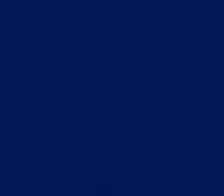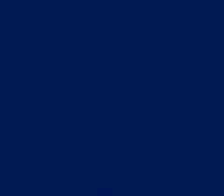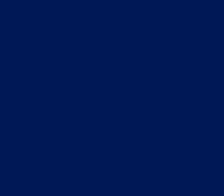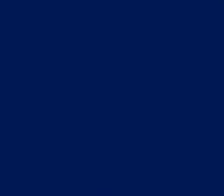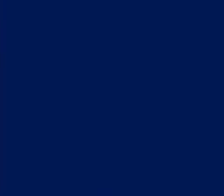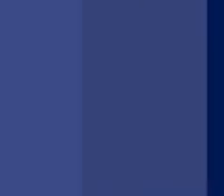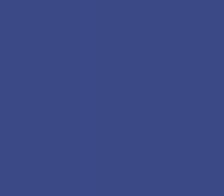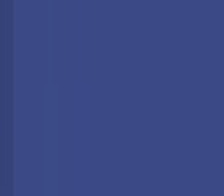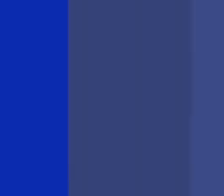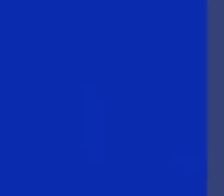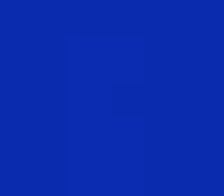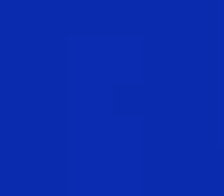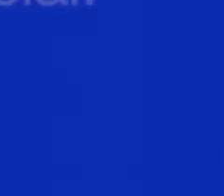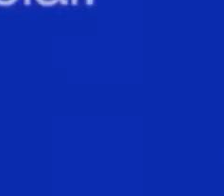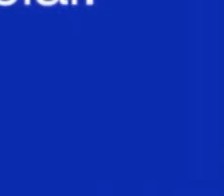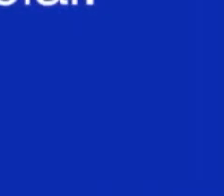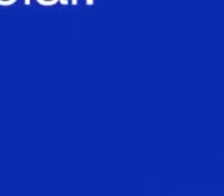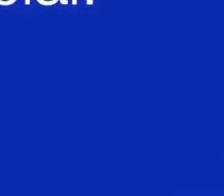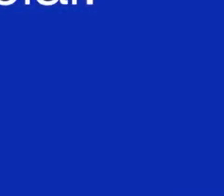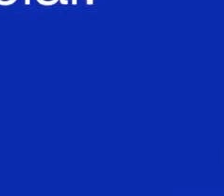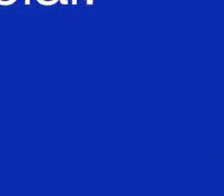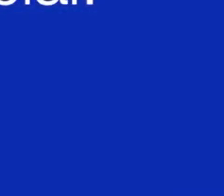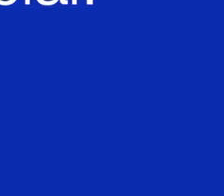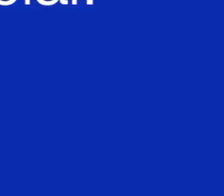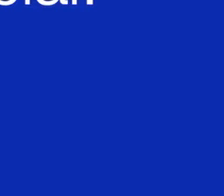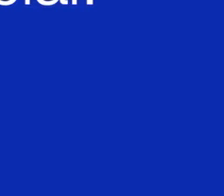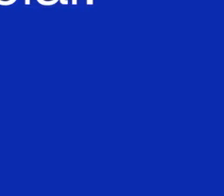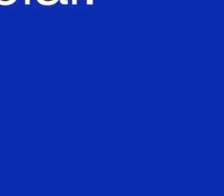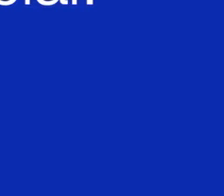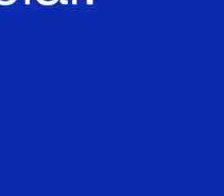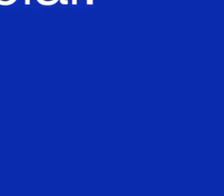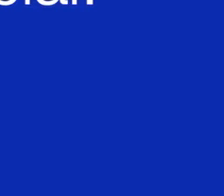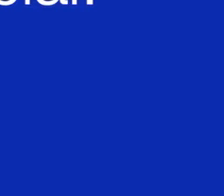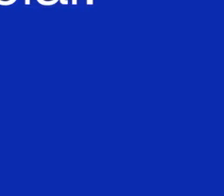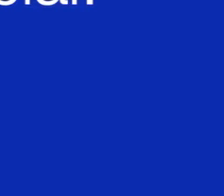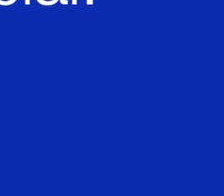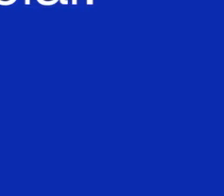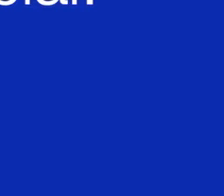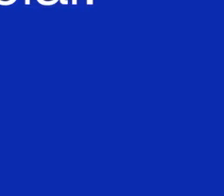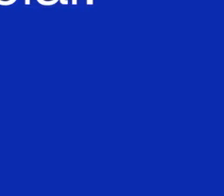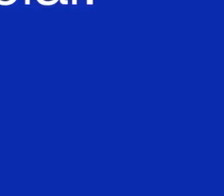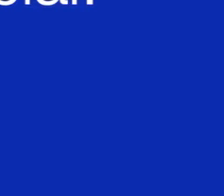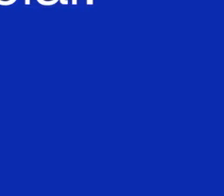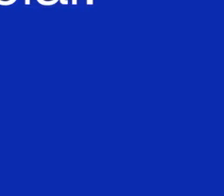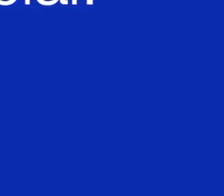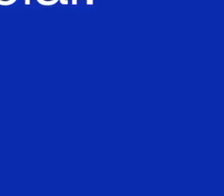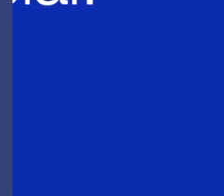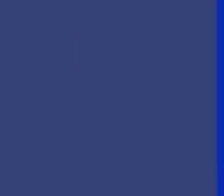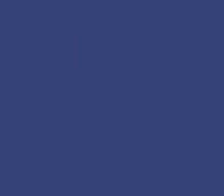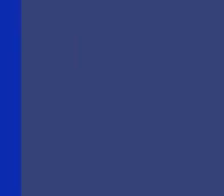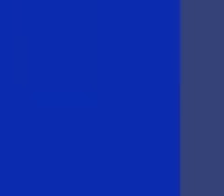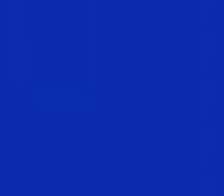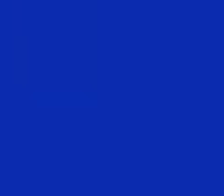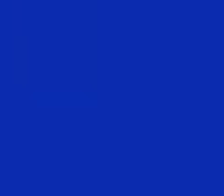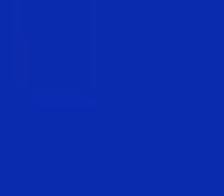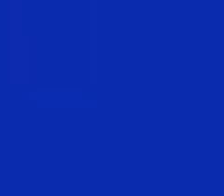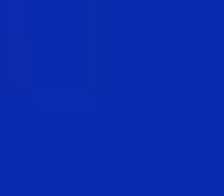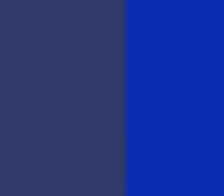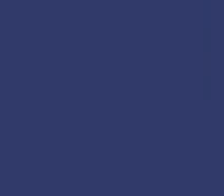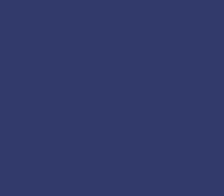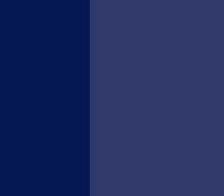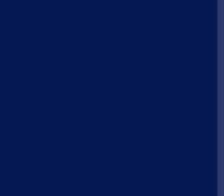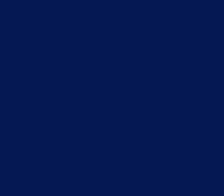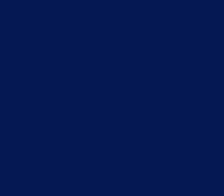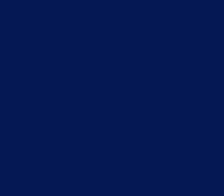de la República de Nicaragua. Los trabajadores tienen derecho a condiciones de trabajo que les aseguren, en especial,